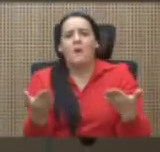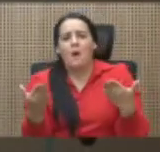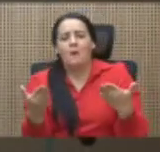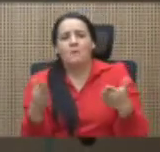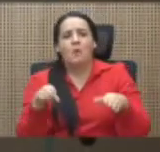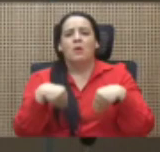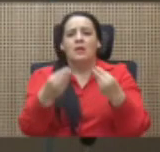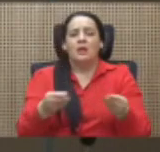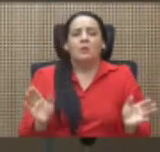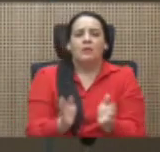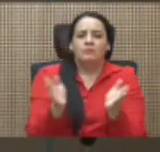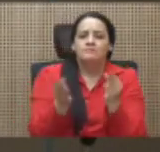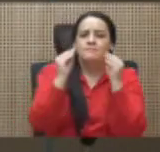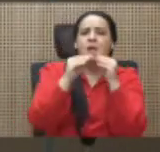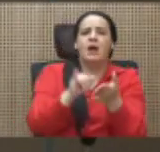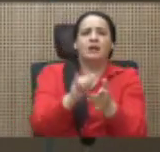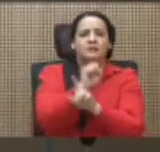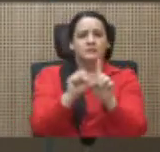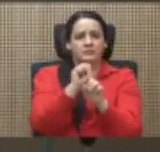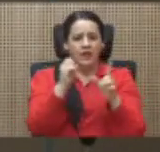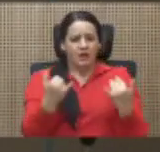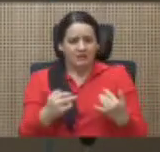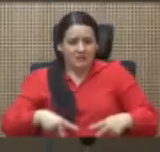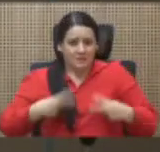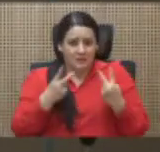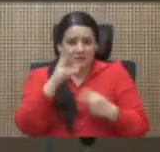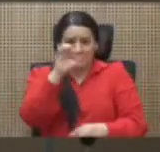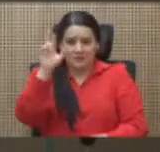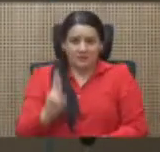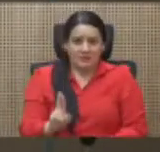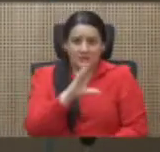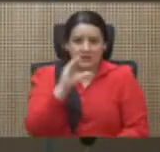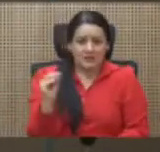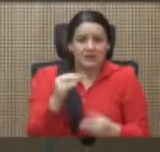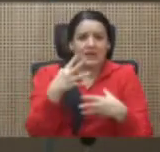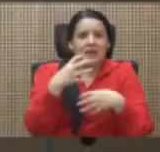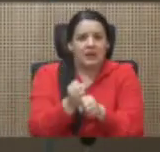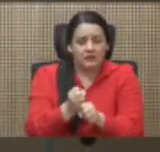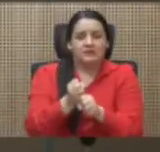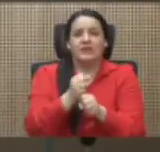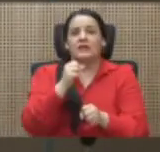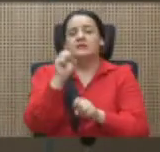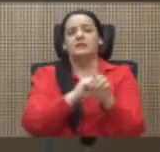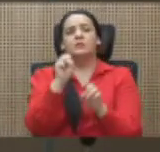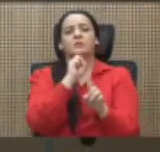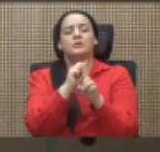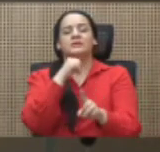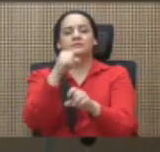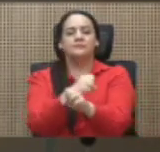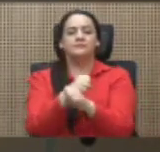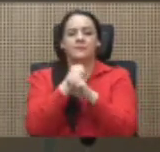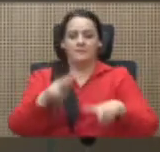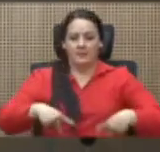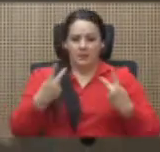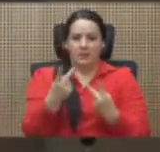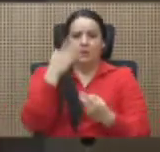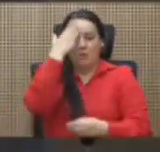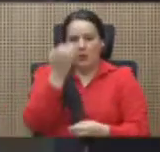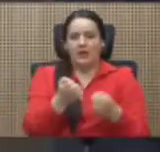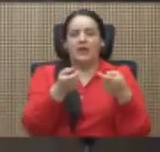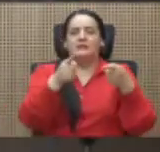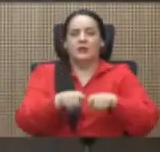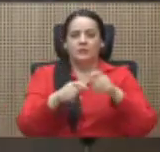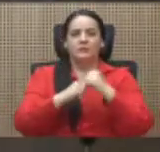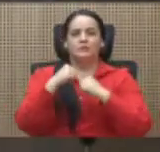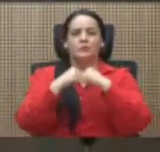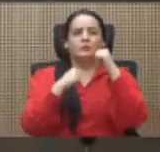aliento más a esta situación que vive el país y que genera justamente la situación de inseguridad que vivimos, porque son las causas estructurales que la